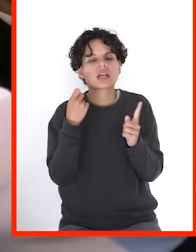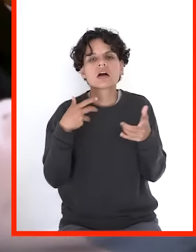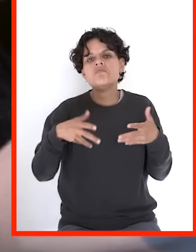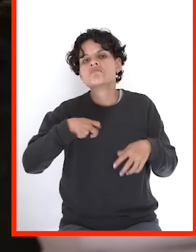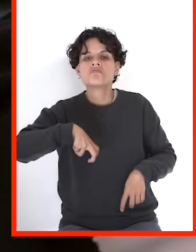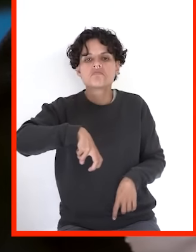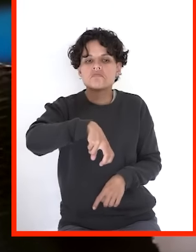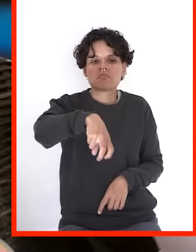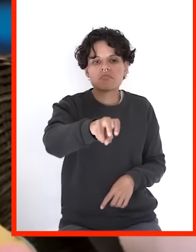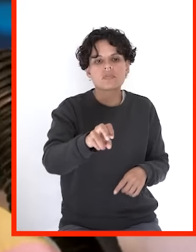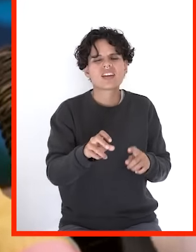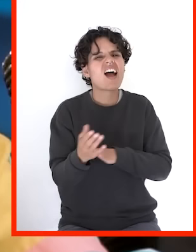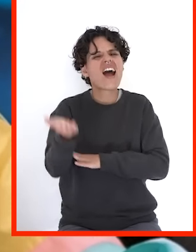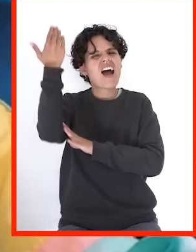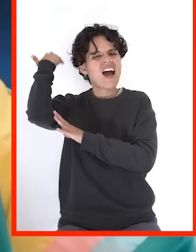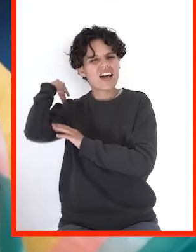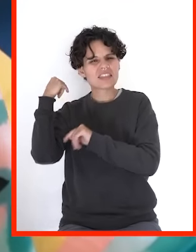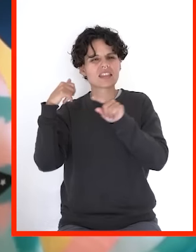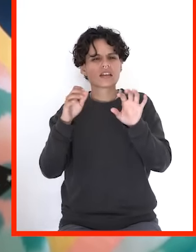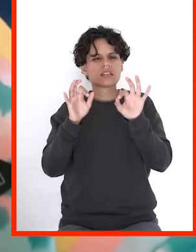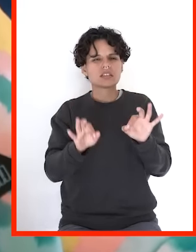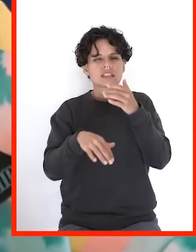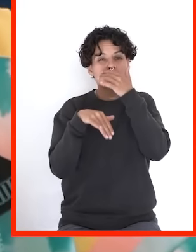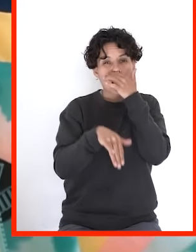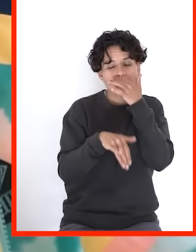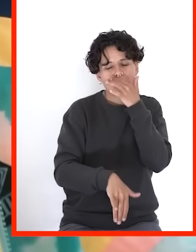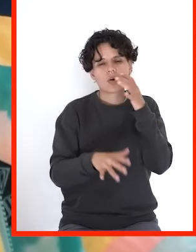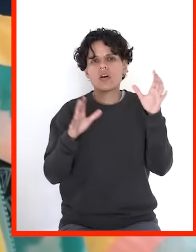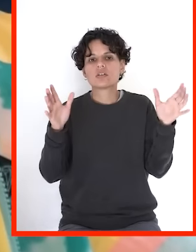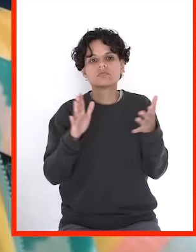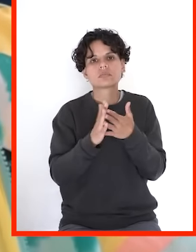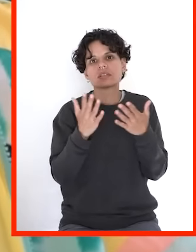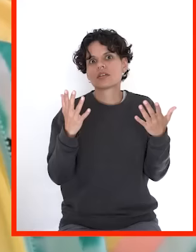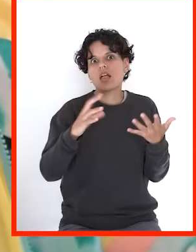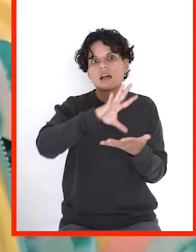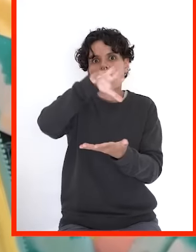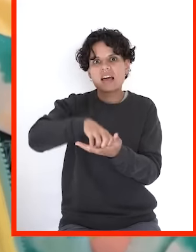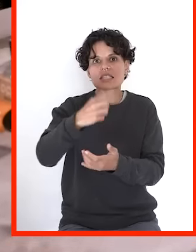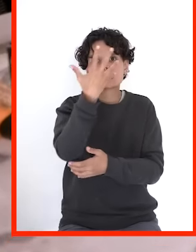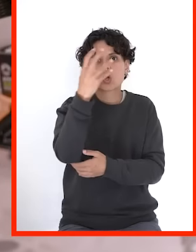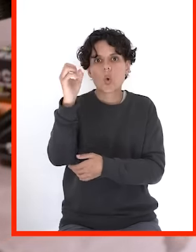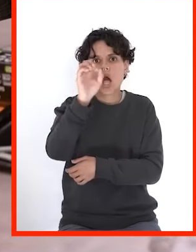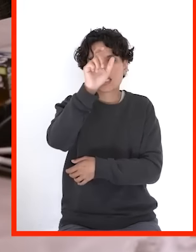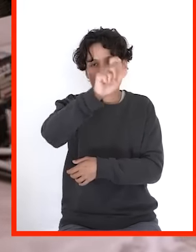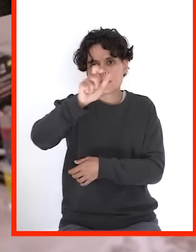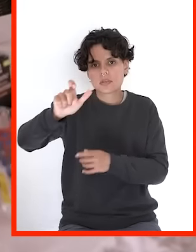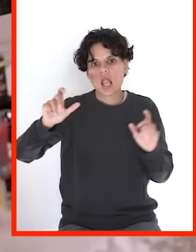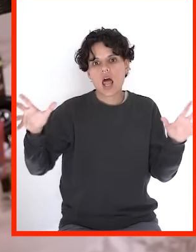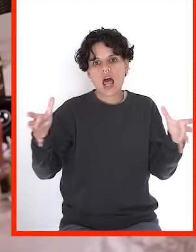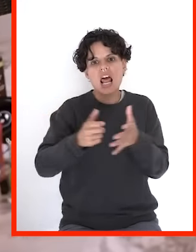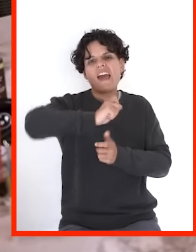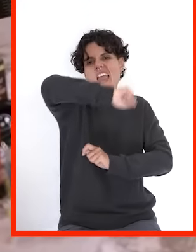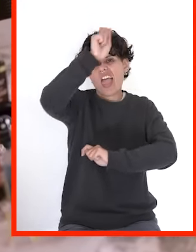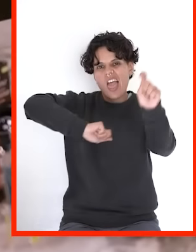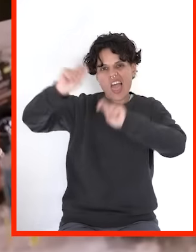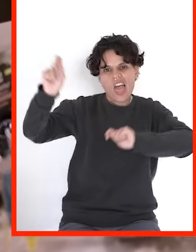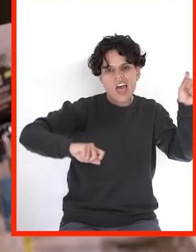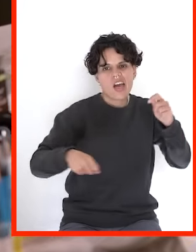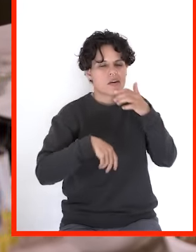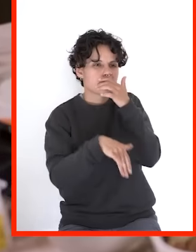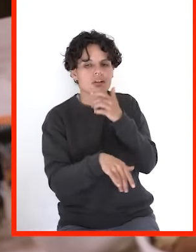barrio caminando. En esos tiempos se juntaban los piños de rapero así como 50 huevos en la plaza. A freestalear, a rayar, a lo que sea. Era